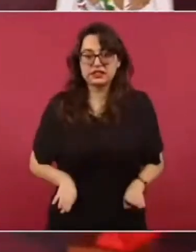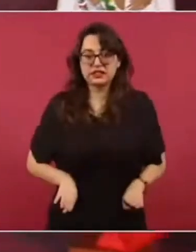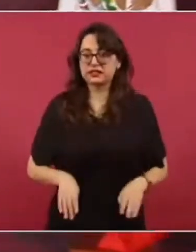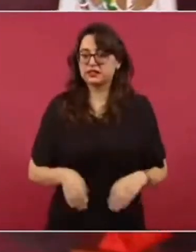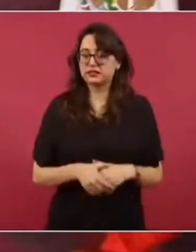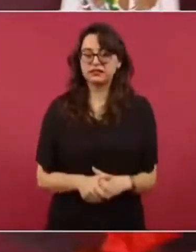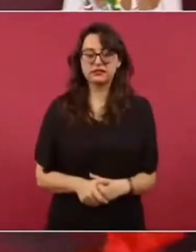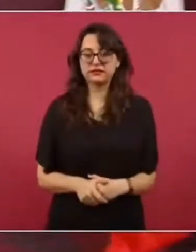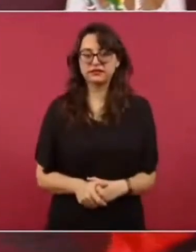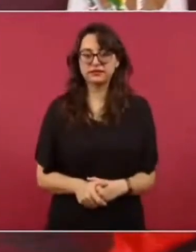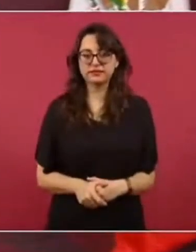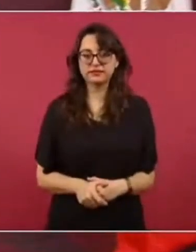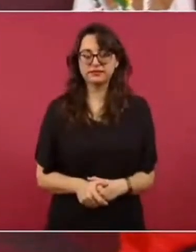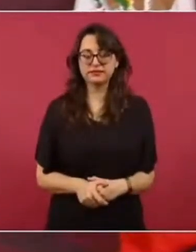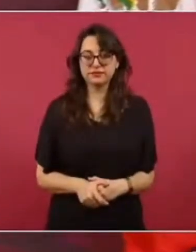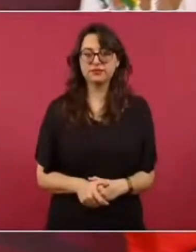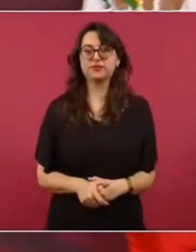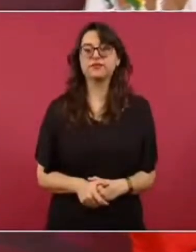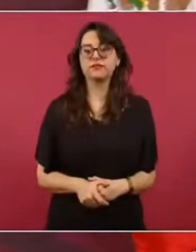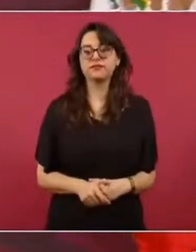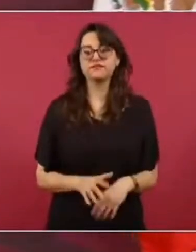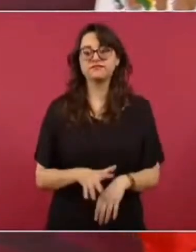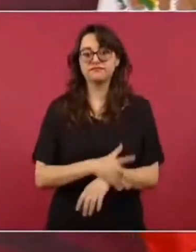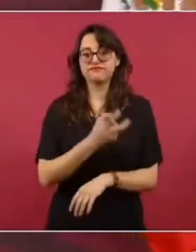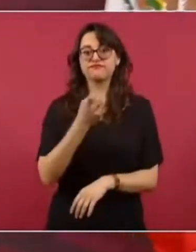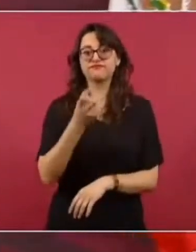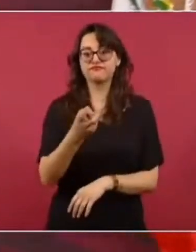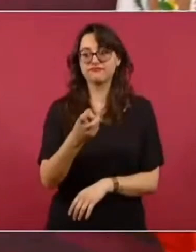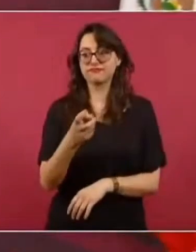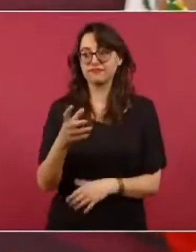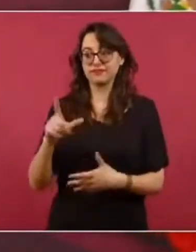Por eso, ahí van.